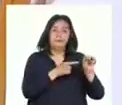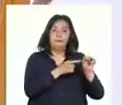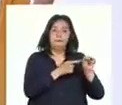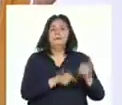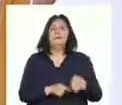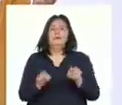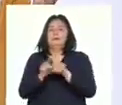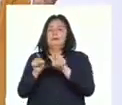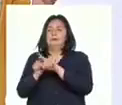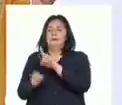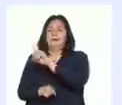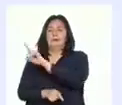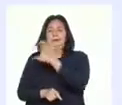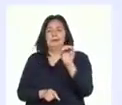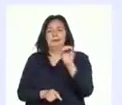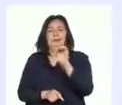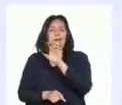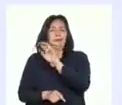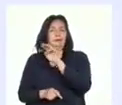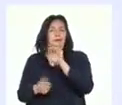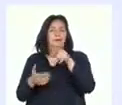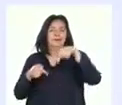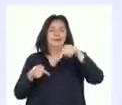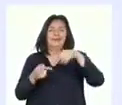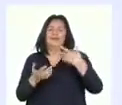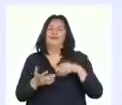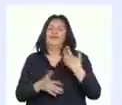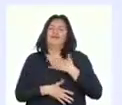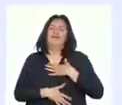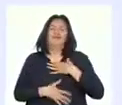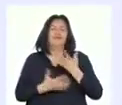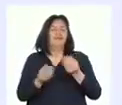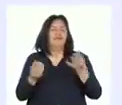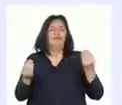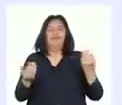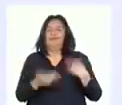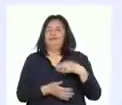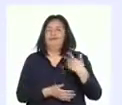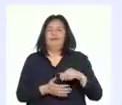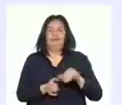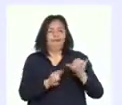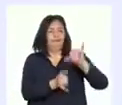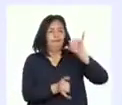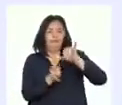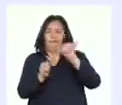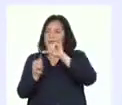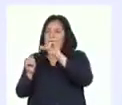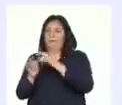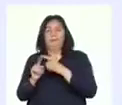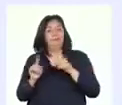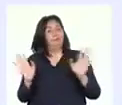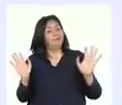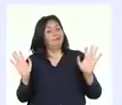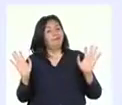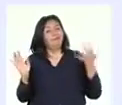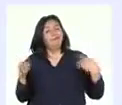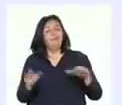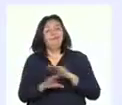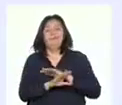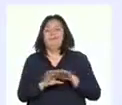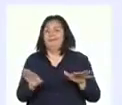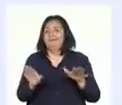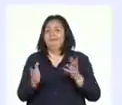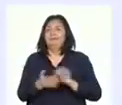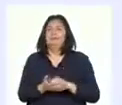igual a 100 centímetros. En este programa nos hemos divertido muchísimo midiendo de todo, pero ya ha llegado a su